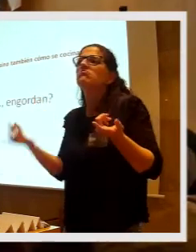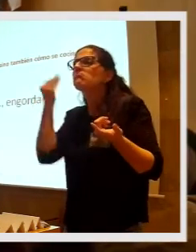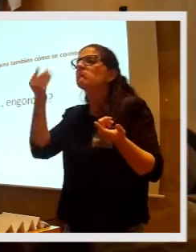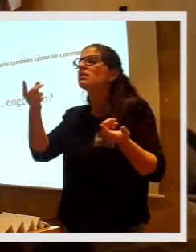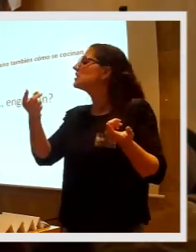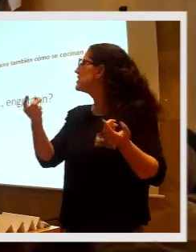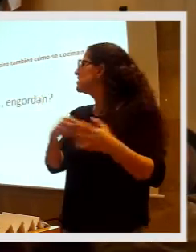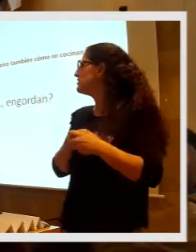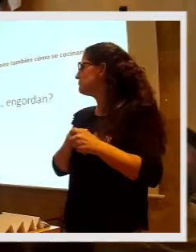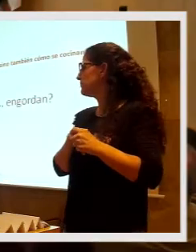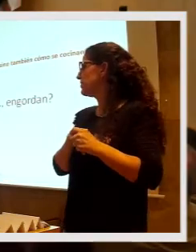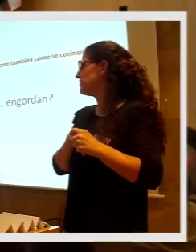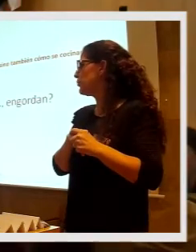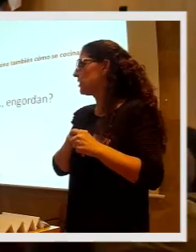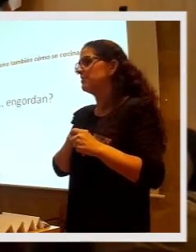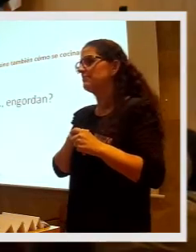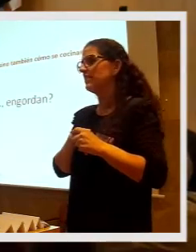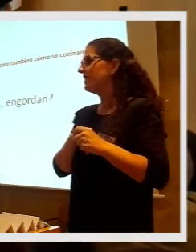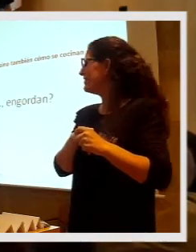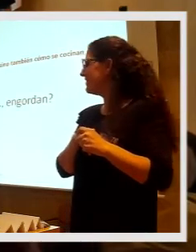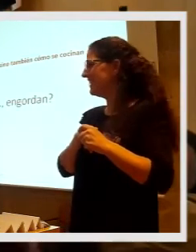vosotros? Que sí.